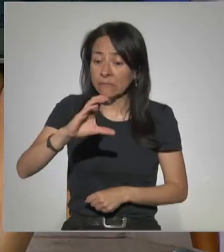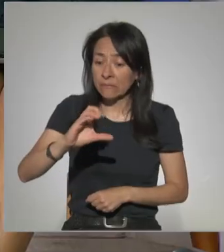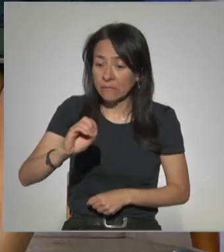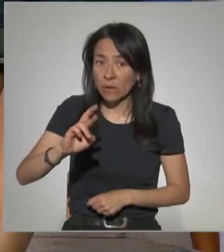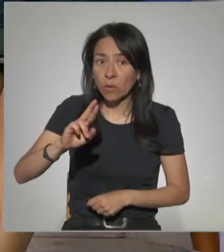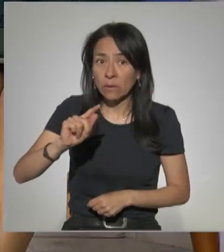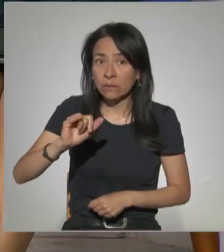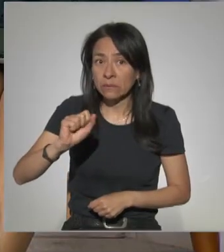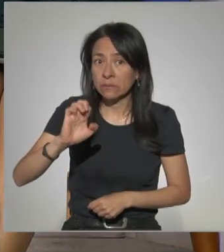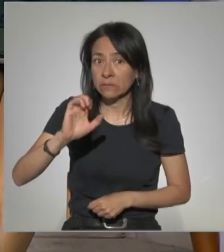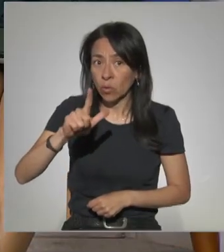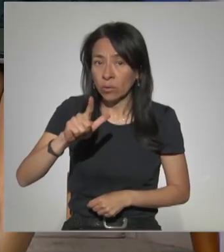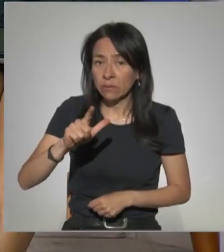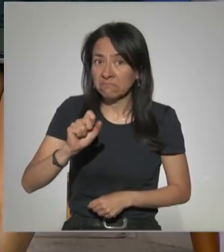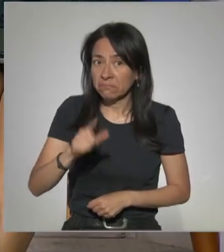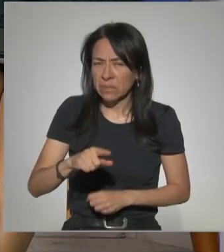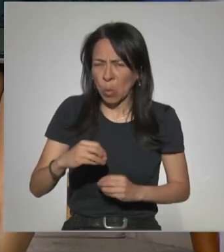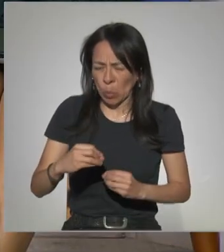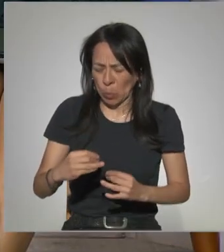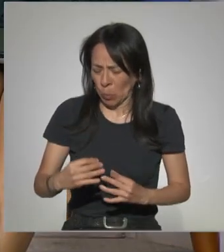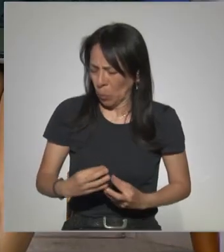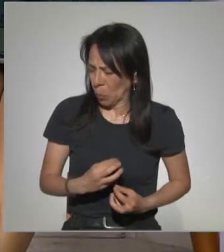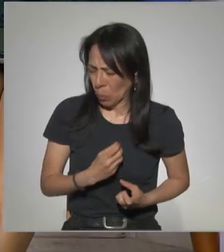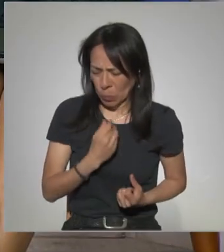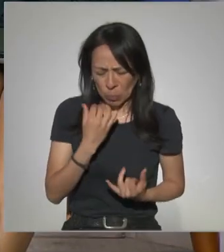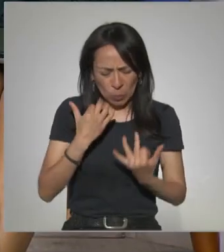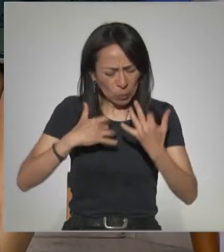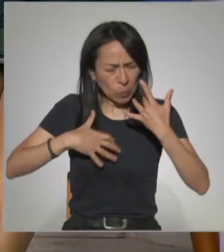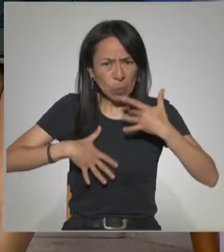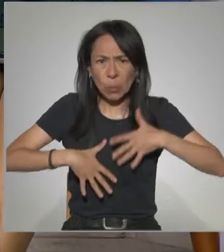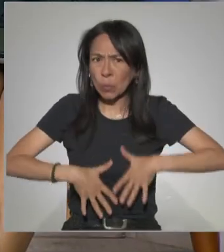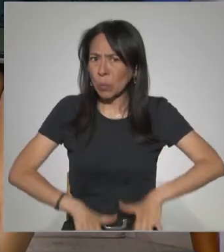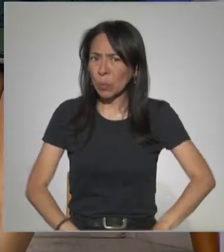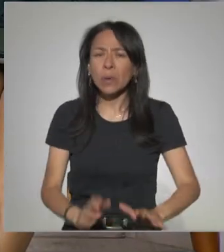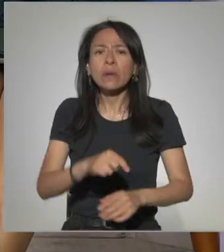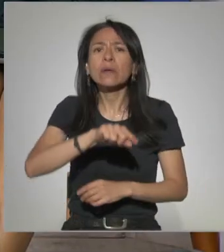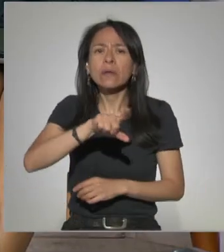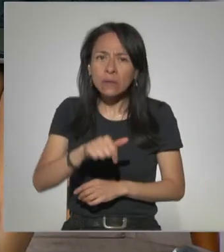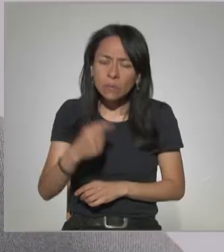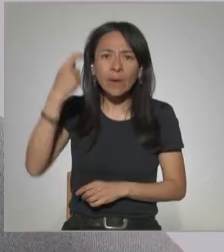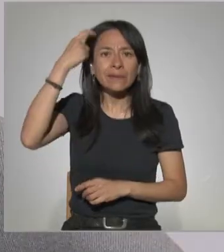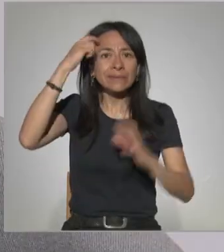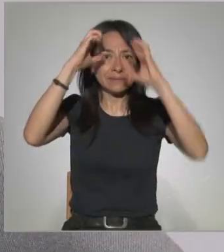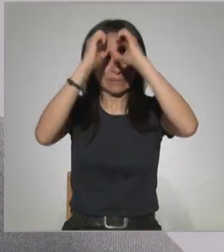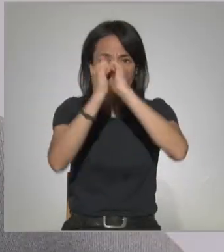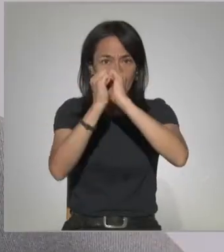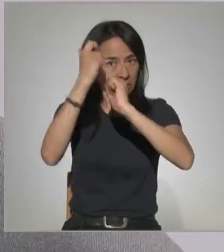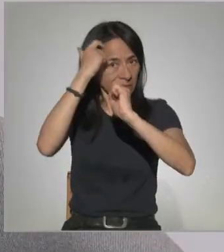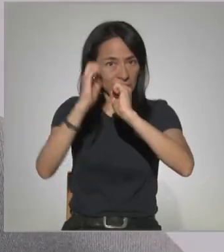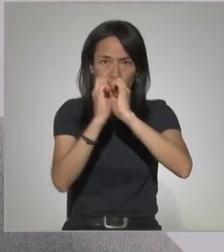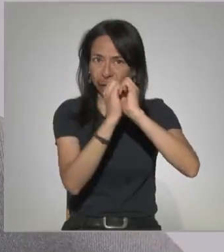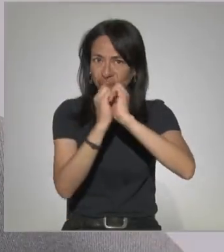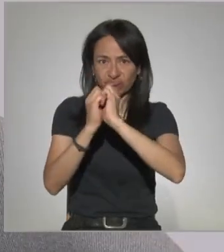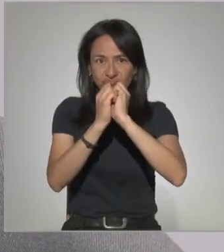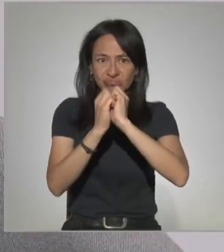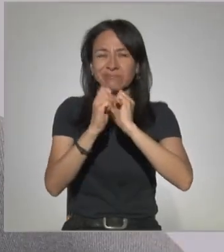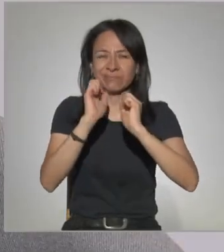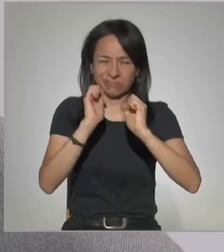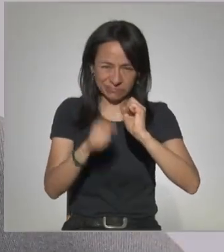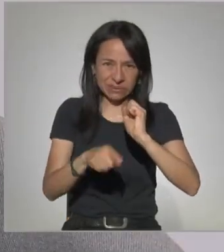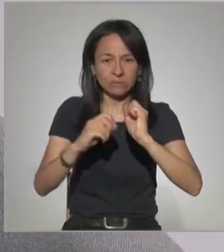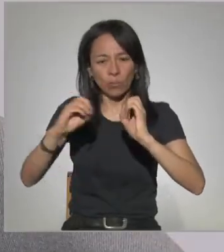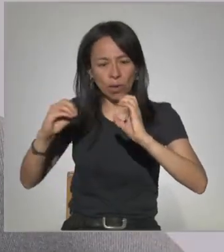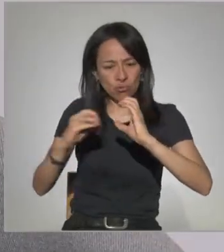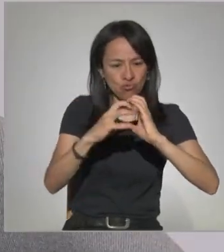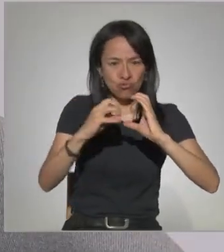bueno, pues afecta en la producción y en que los receptores en el cerebro sensen neurotransmisores, que